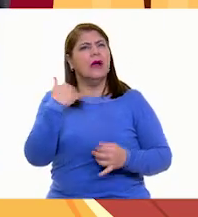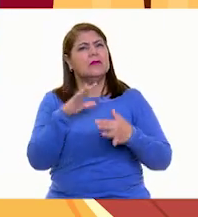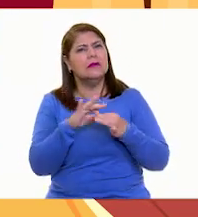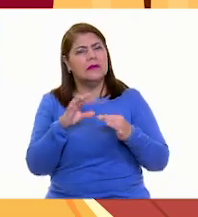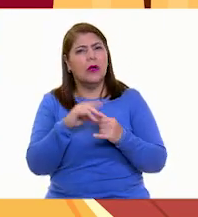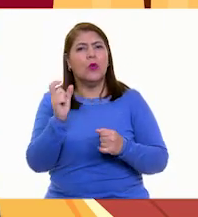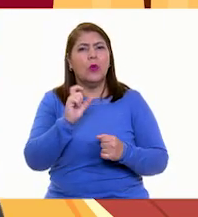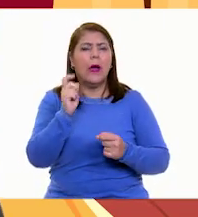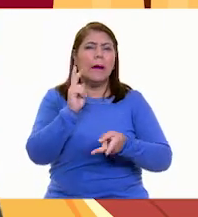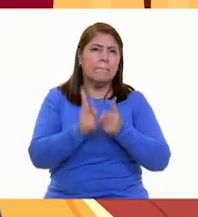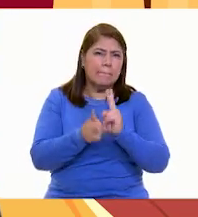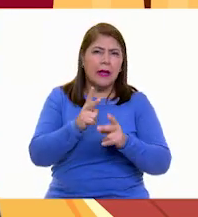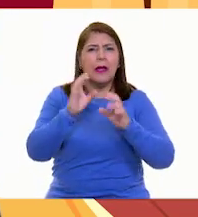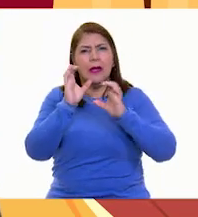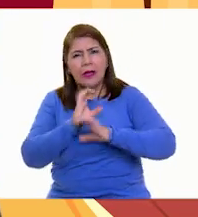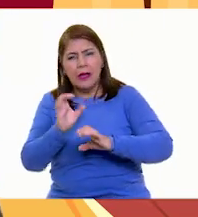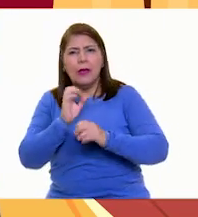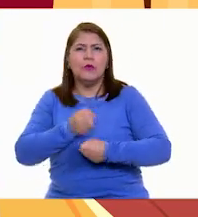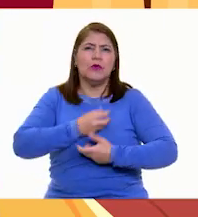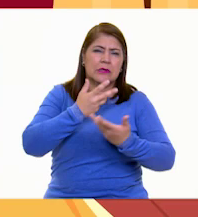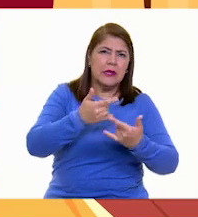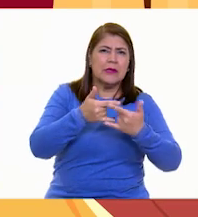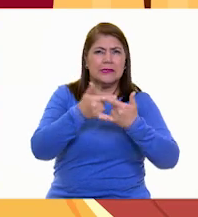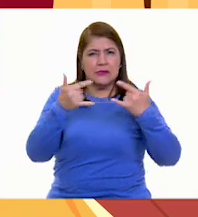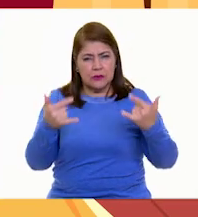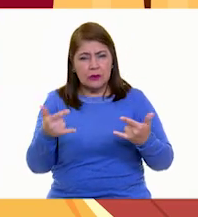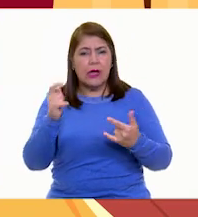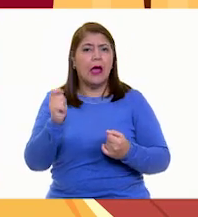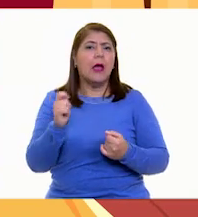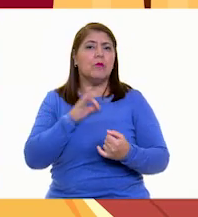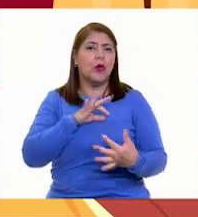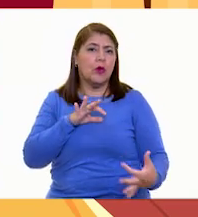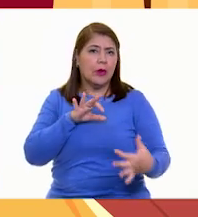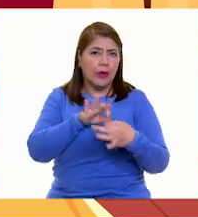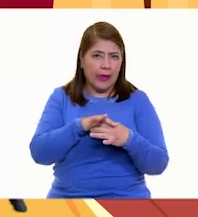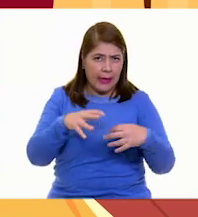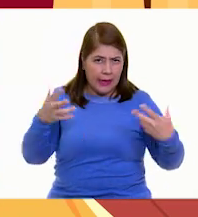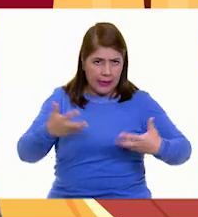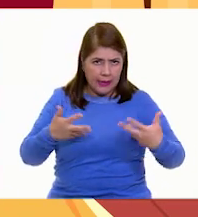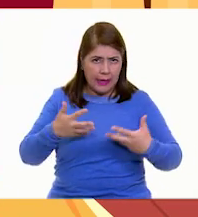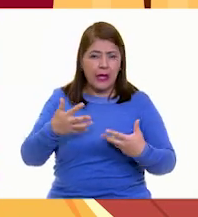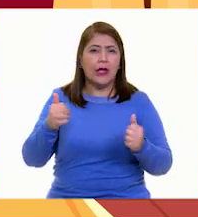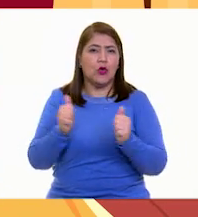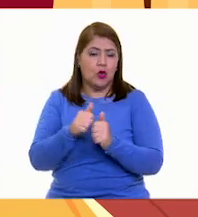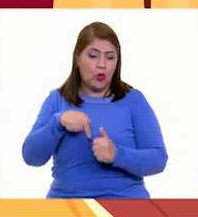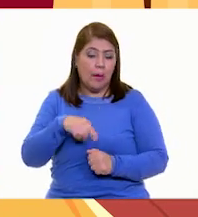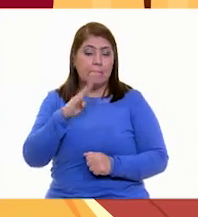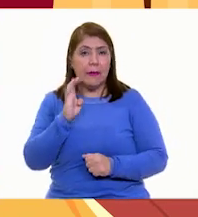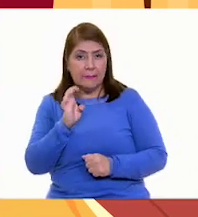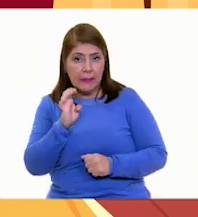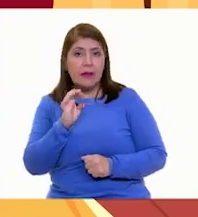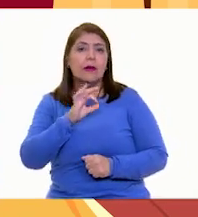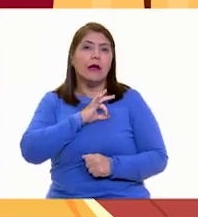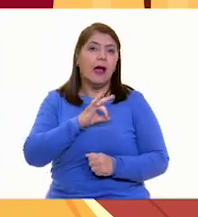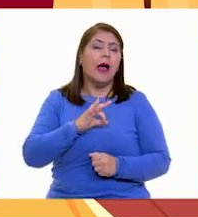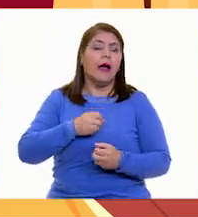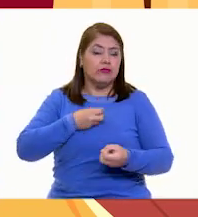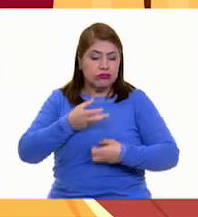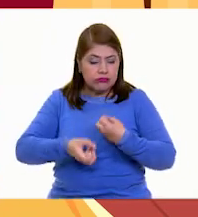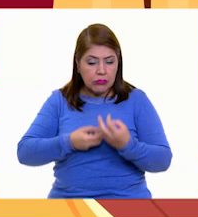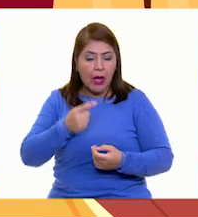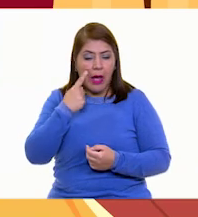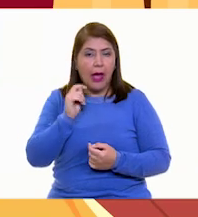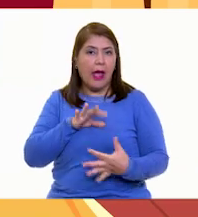ejemplo, con poesía, cantos, historias, cuentos, estamos creando vínculos con él o con ella. Le estamos transmitiendo que ya forma parte